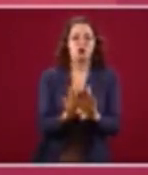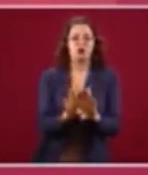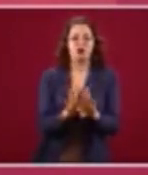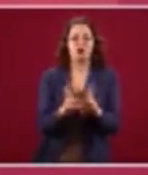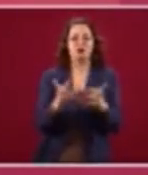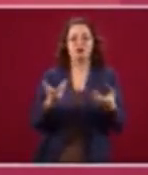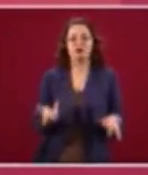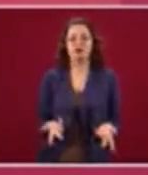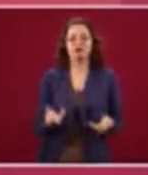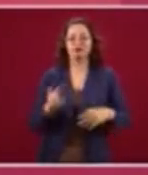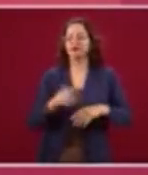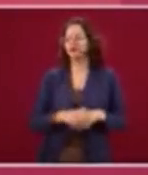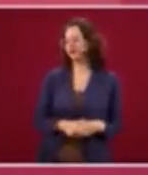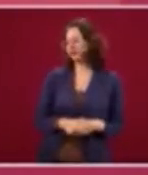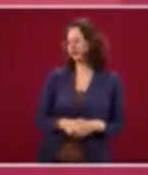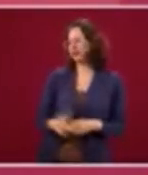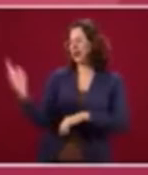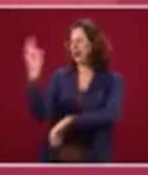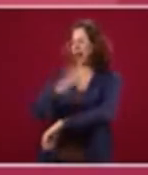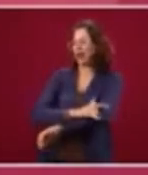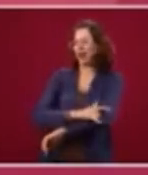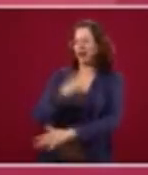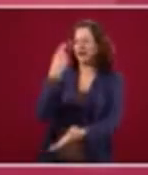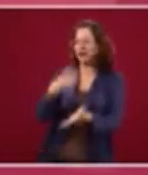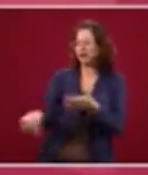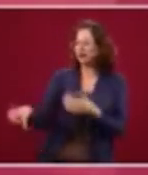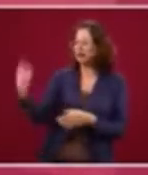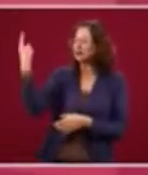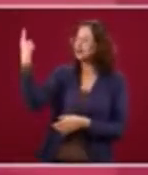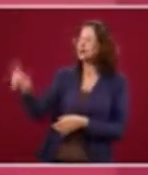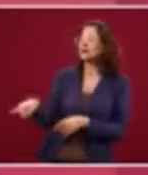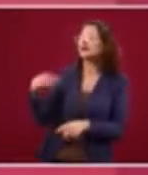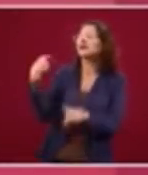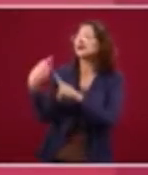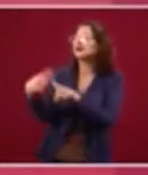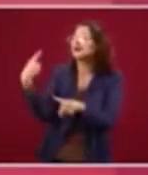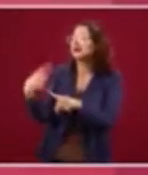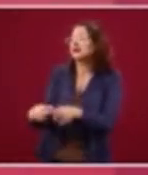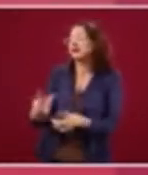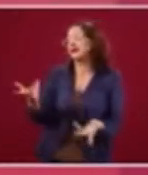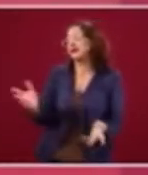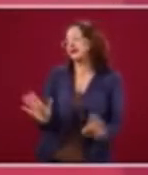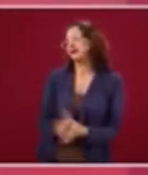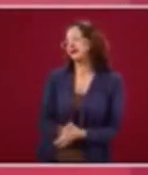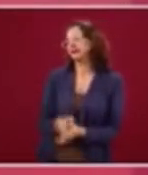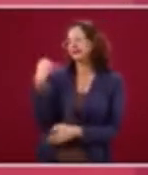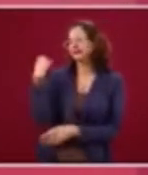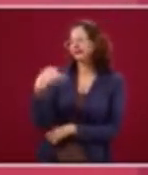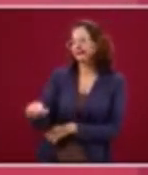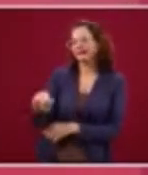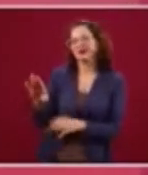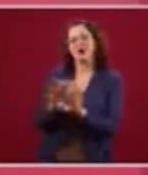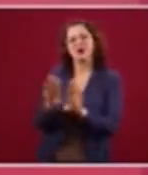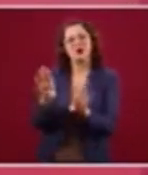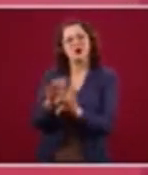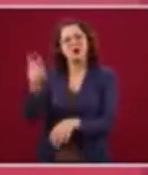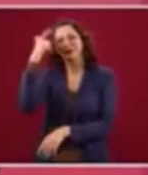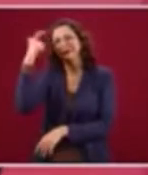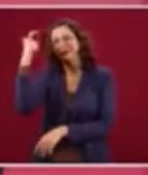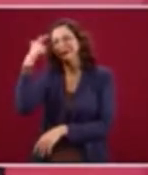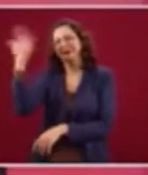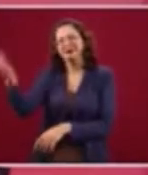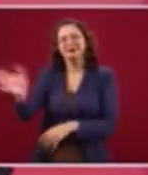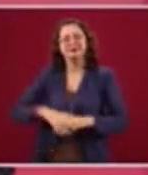¿Quién nos mandó a comprar ese avión? ¿En qué cabeza cabe